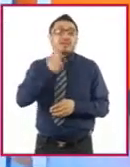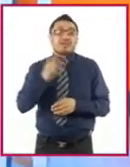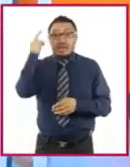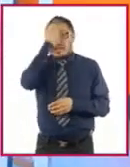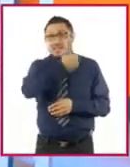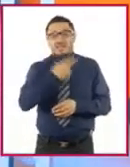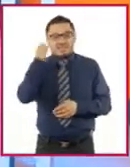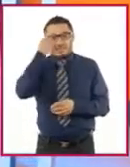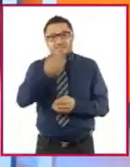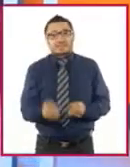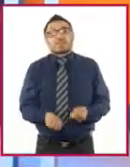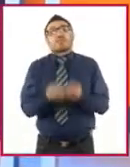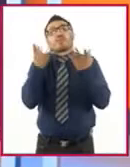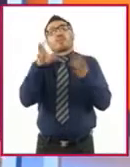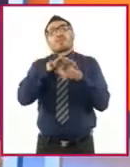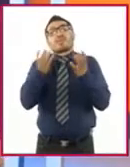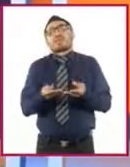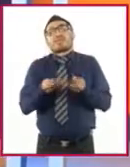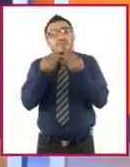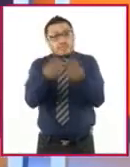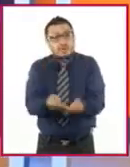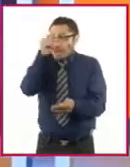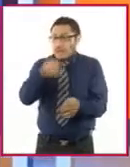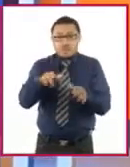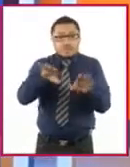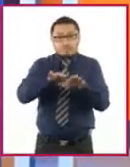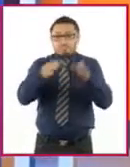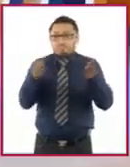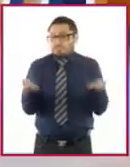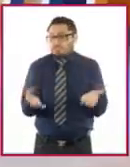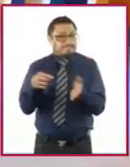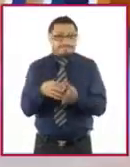les entregaron sin tener que abrir las cajas?